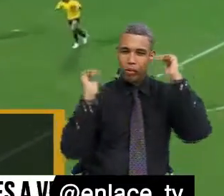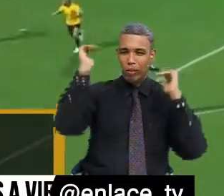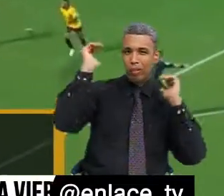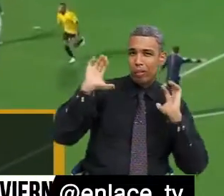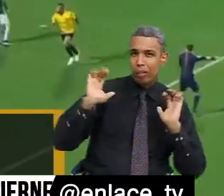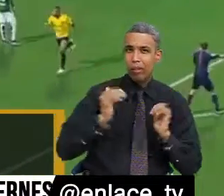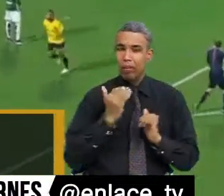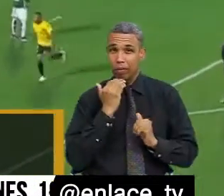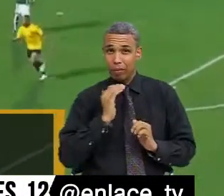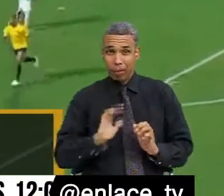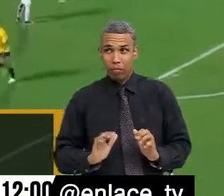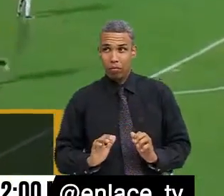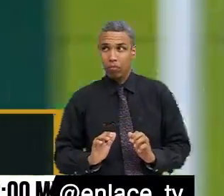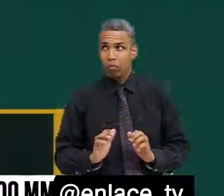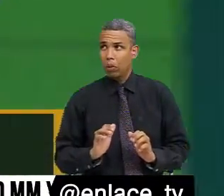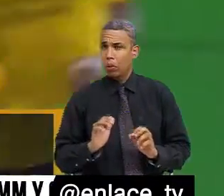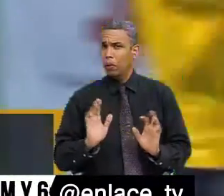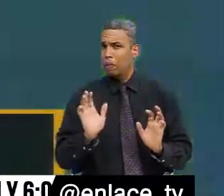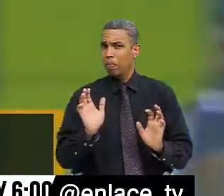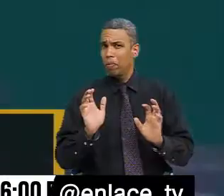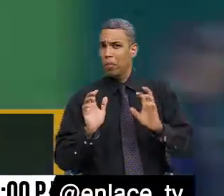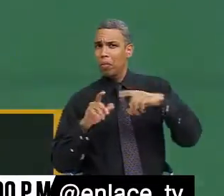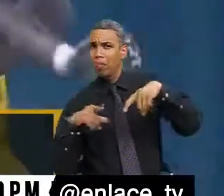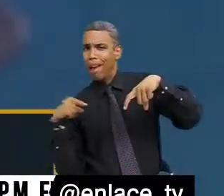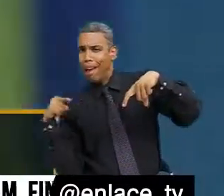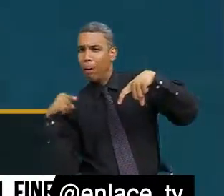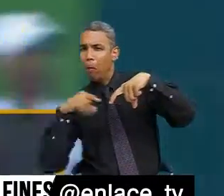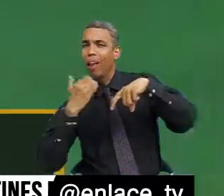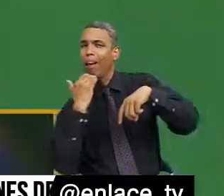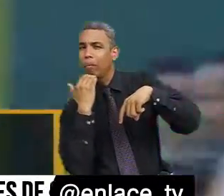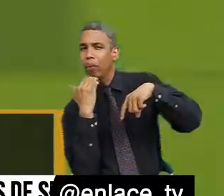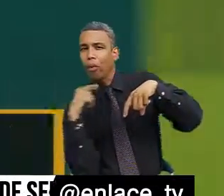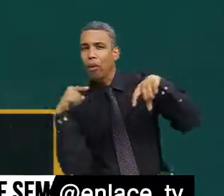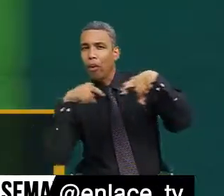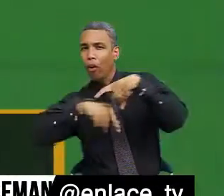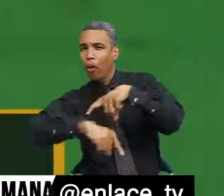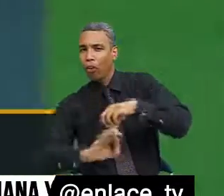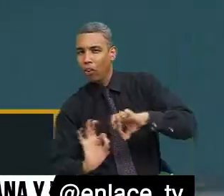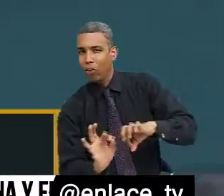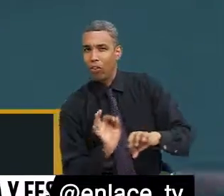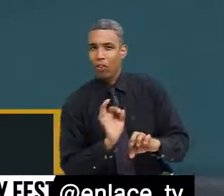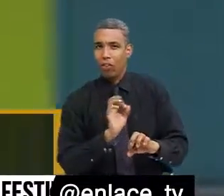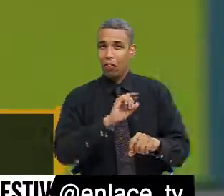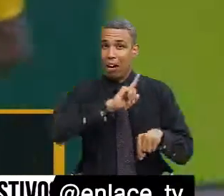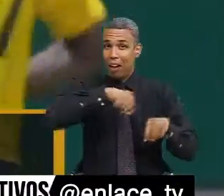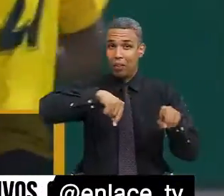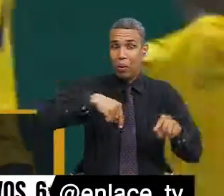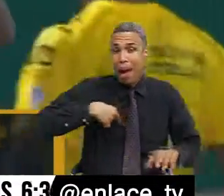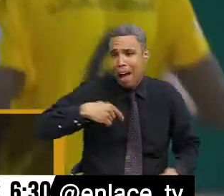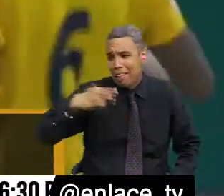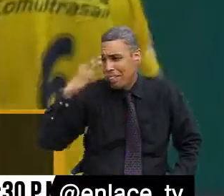llaman goles, ¿qué? Goles ingenuos, goles de categoría menores.